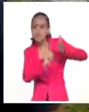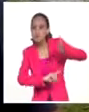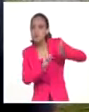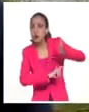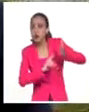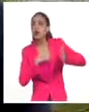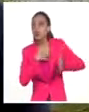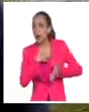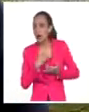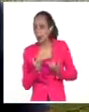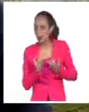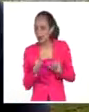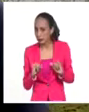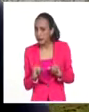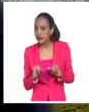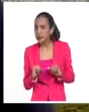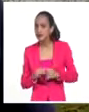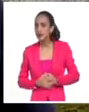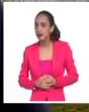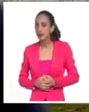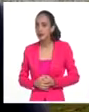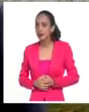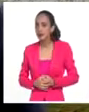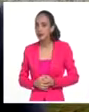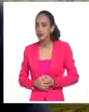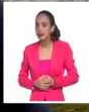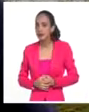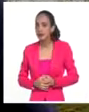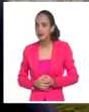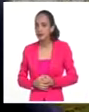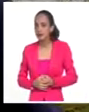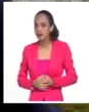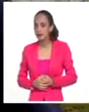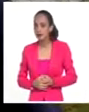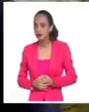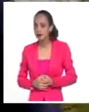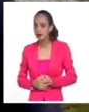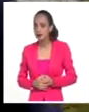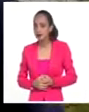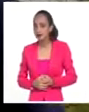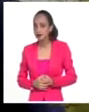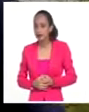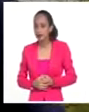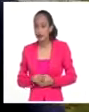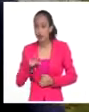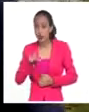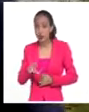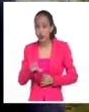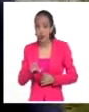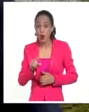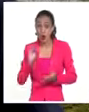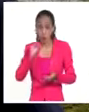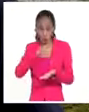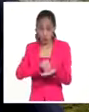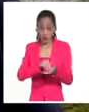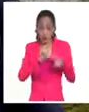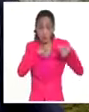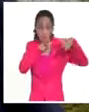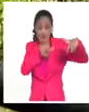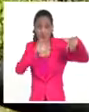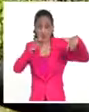energética de sueño, podemos decir. Porque lo último que hemos instalado son los paneles solares con